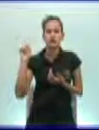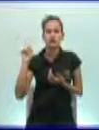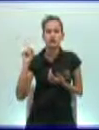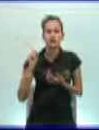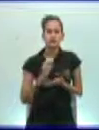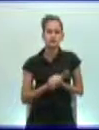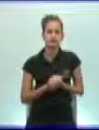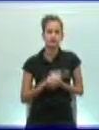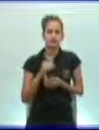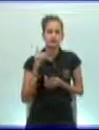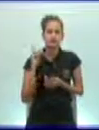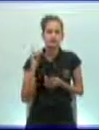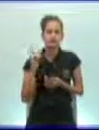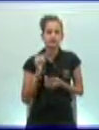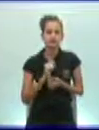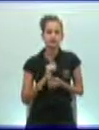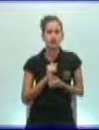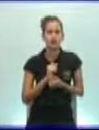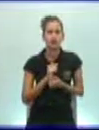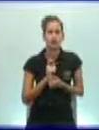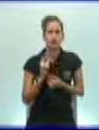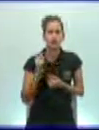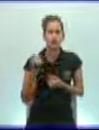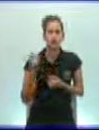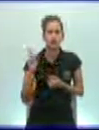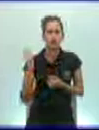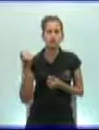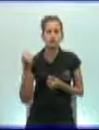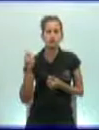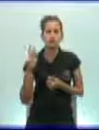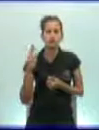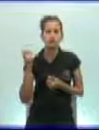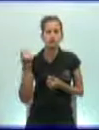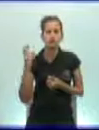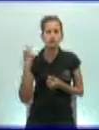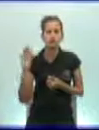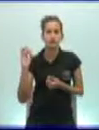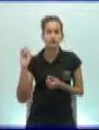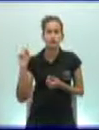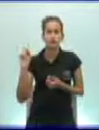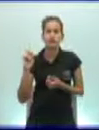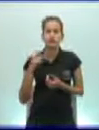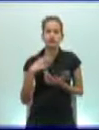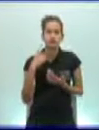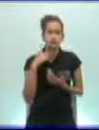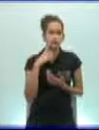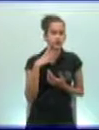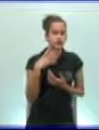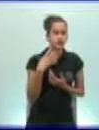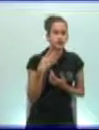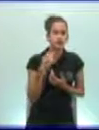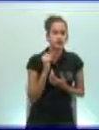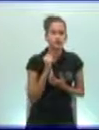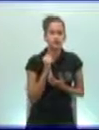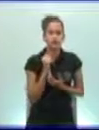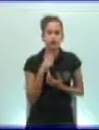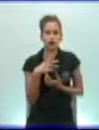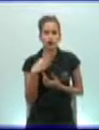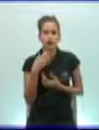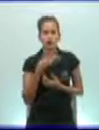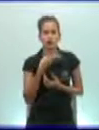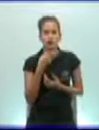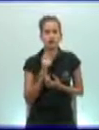cuentos que a Pitirre le gustaba oír. Más que cuentos, eran cosas de verdad que le habían sucedido tiempo atrás, cuando